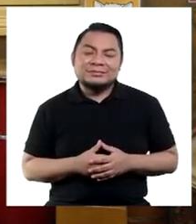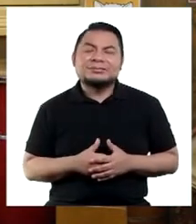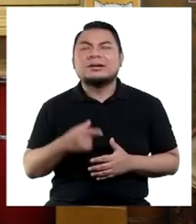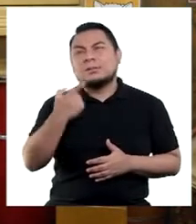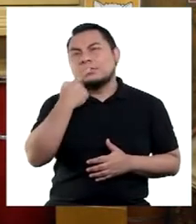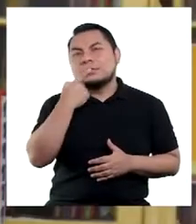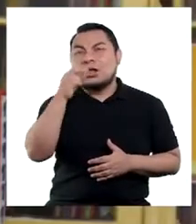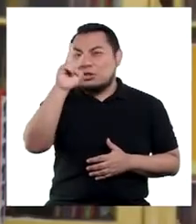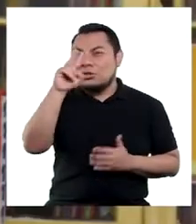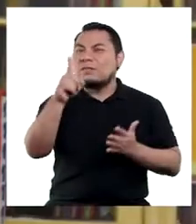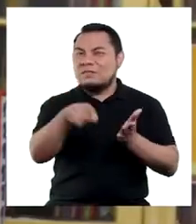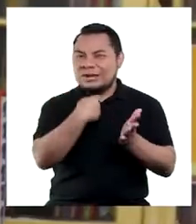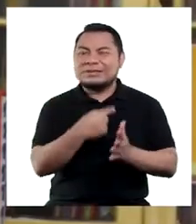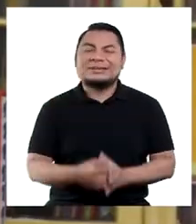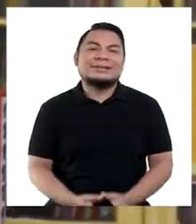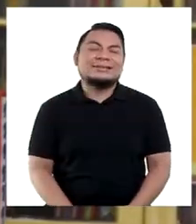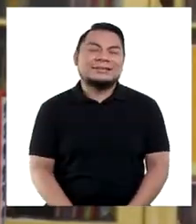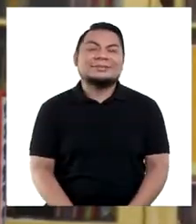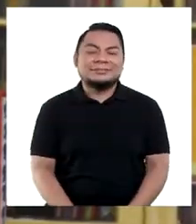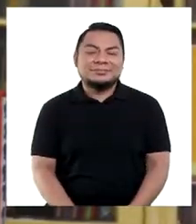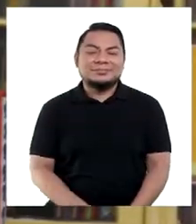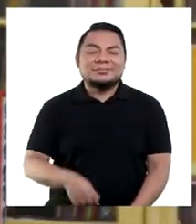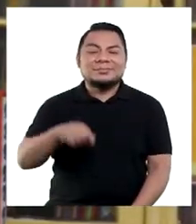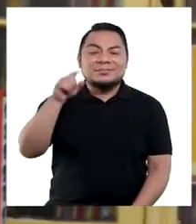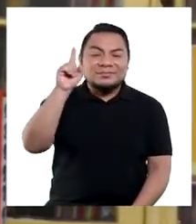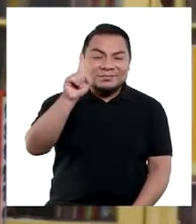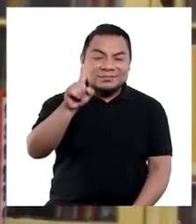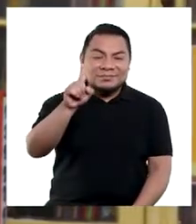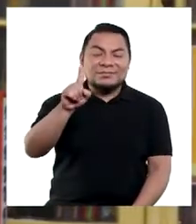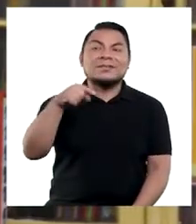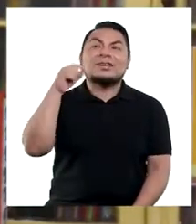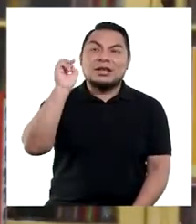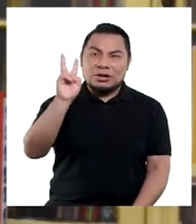si lo cantamos dos veces y apuntar dos